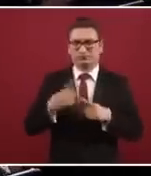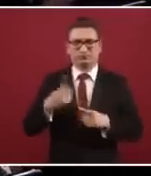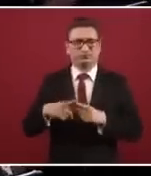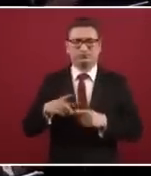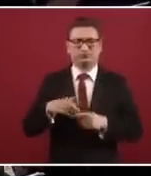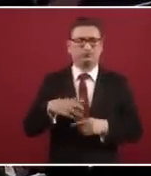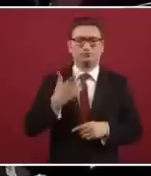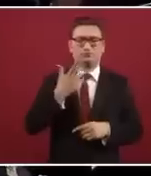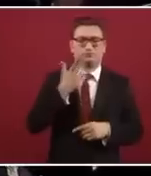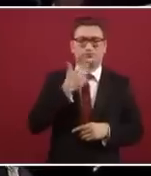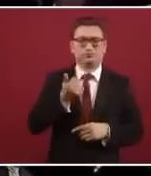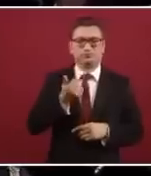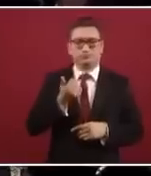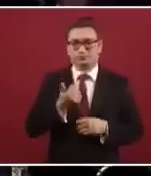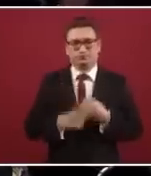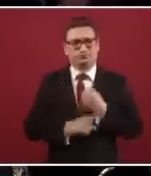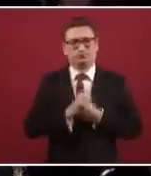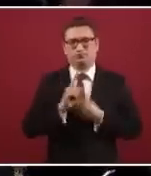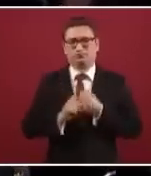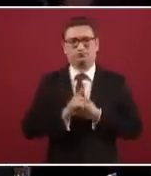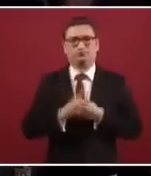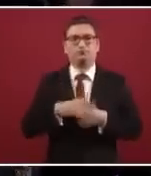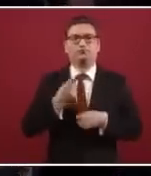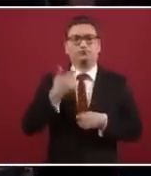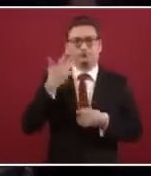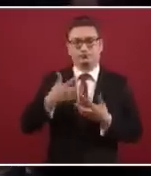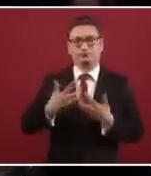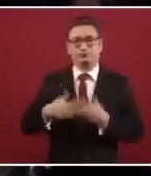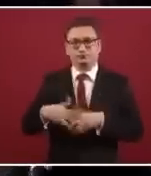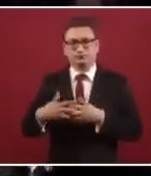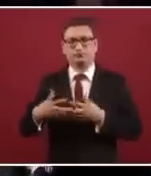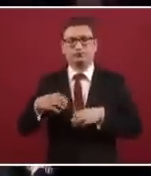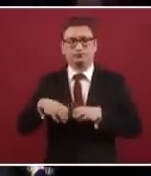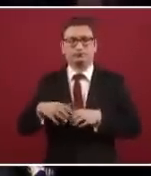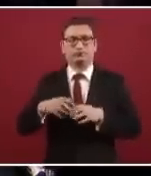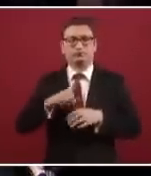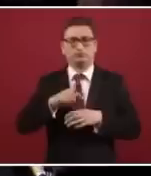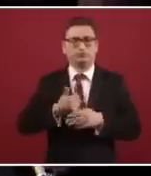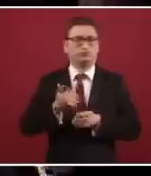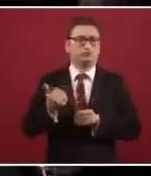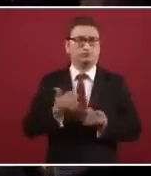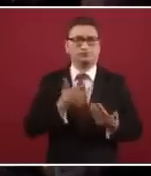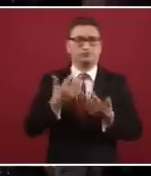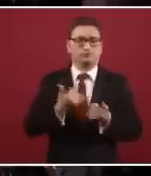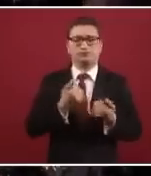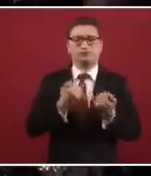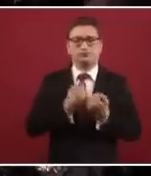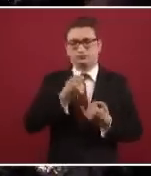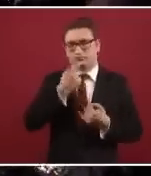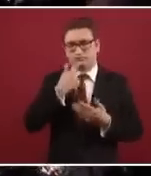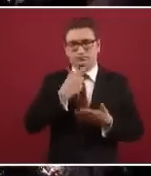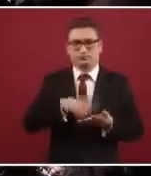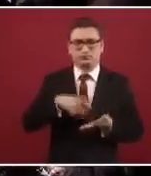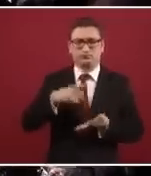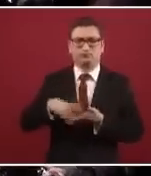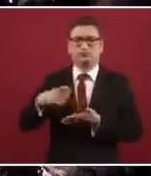de la producción, distribución y la compra de los